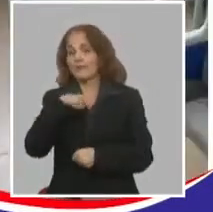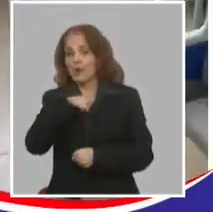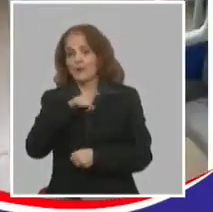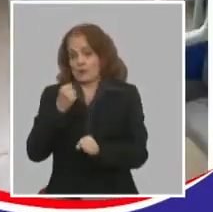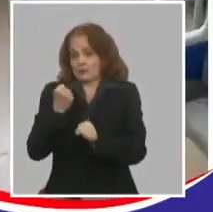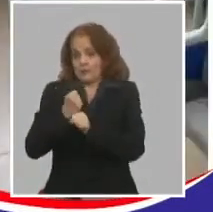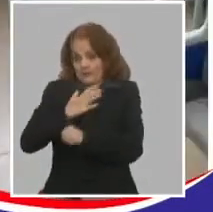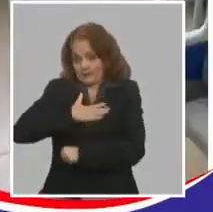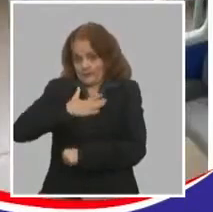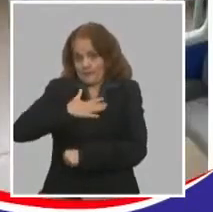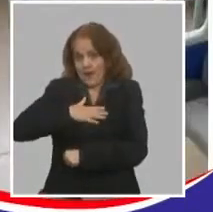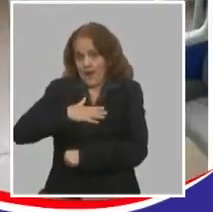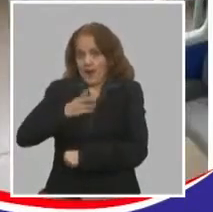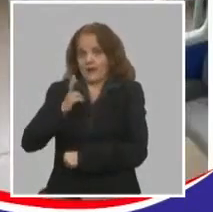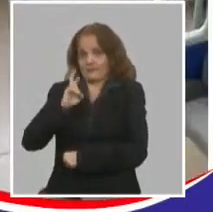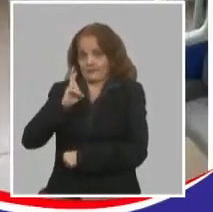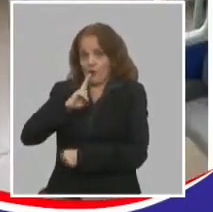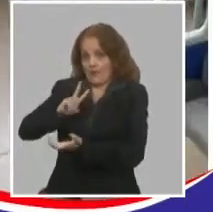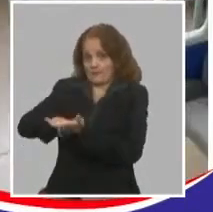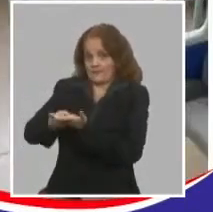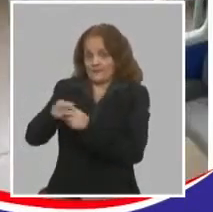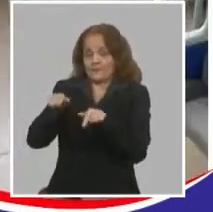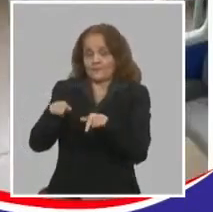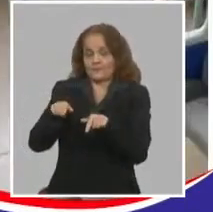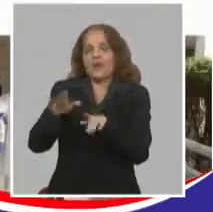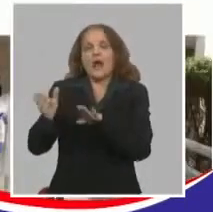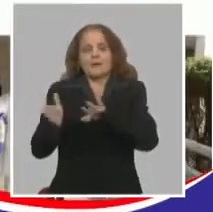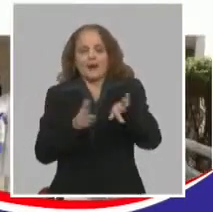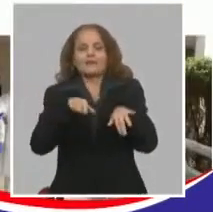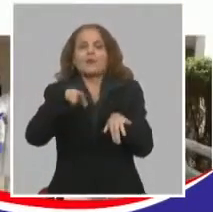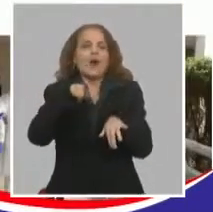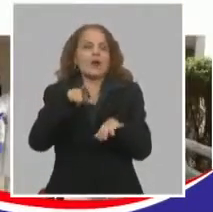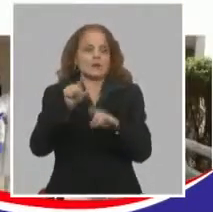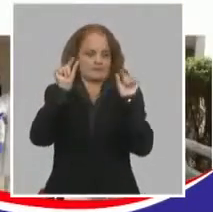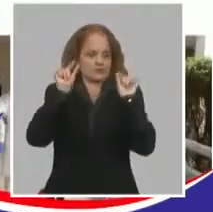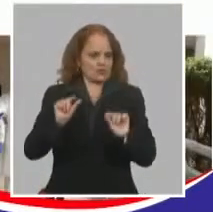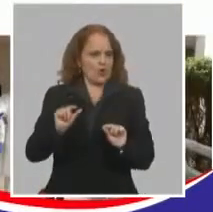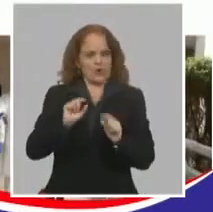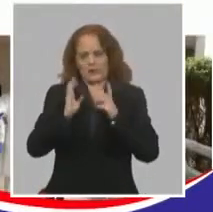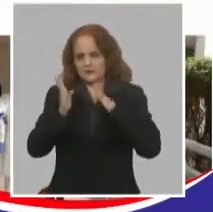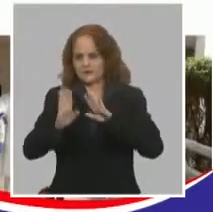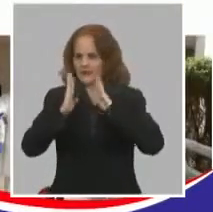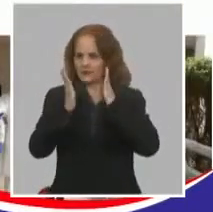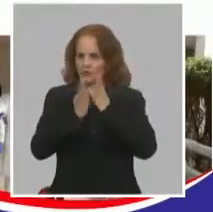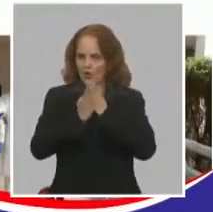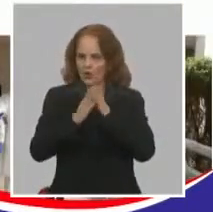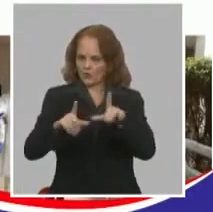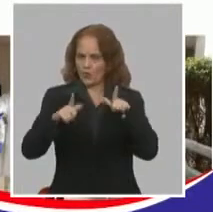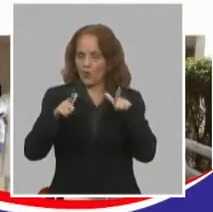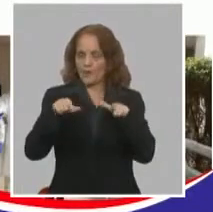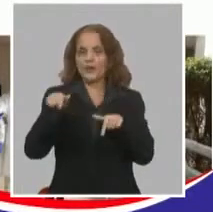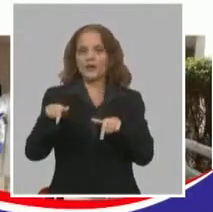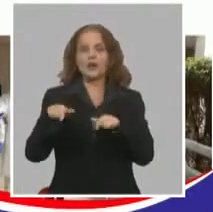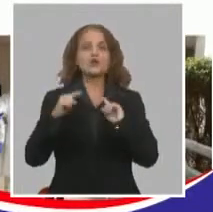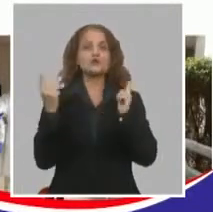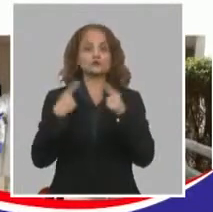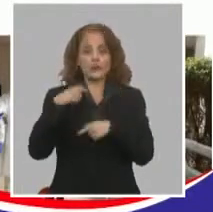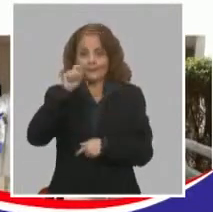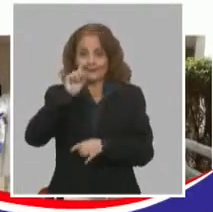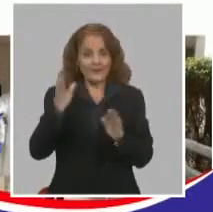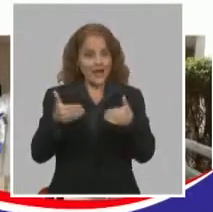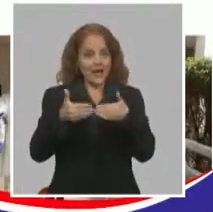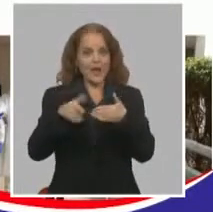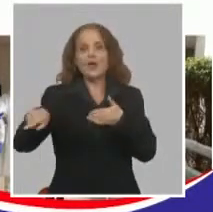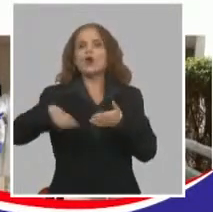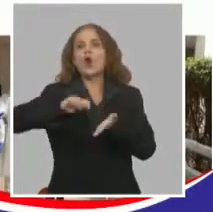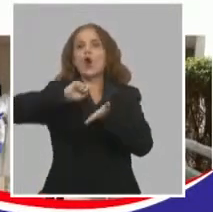del trabajo como su comportamiento personal, hicieron que al final de nuestra misión estos muchachos ya quedaran